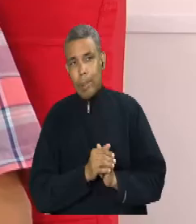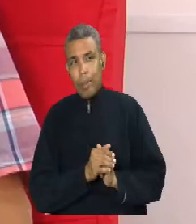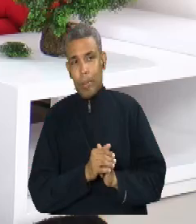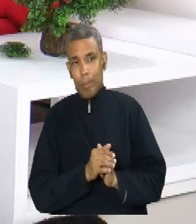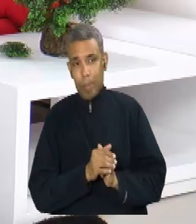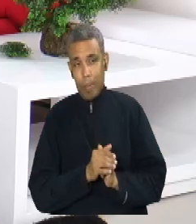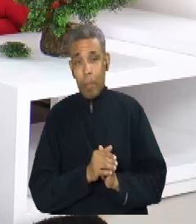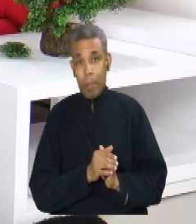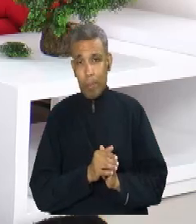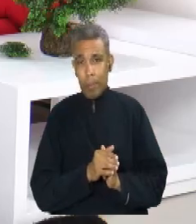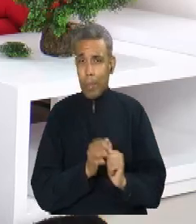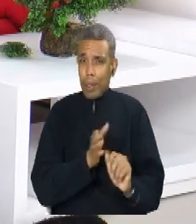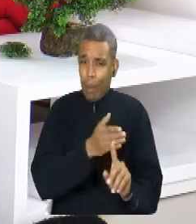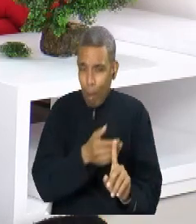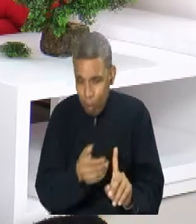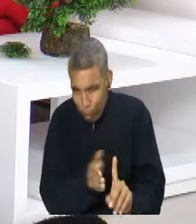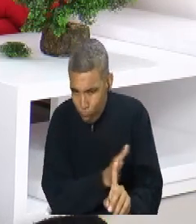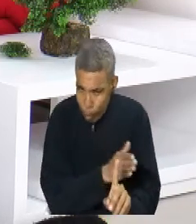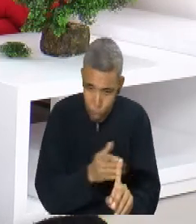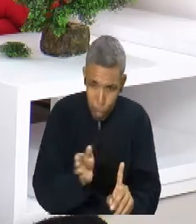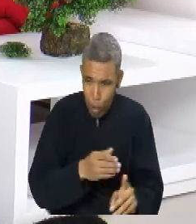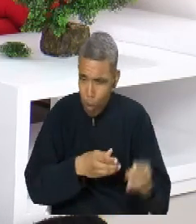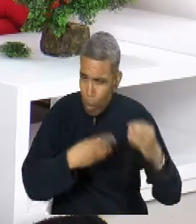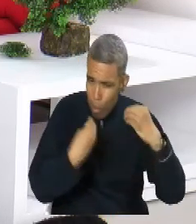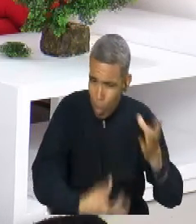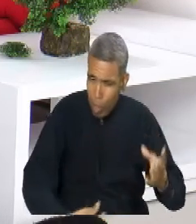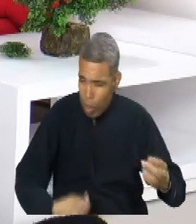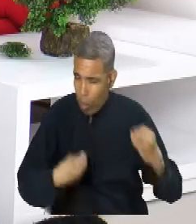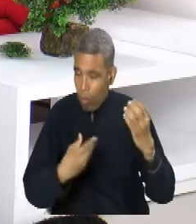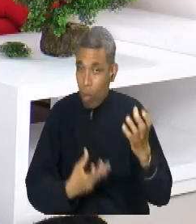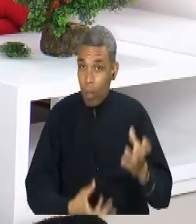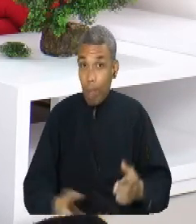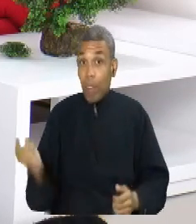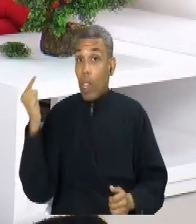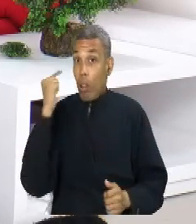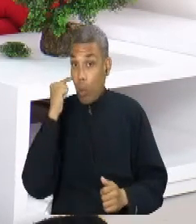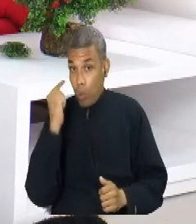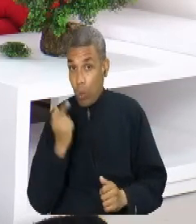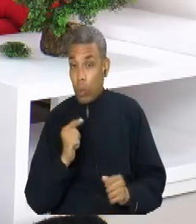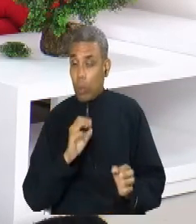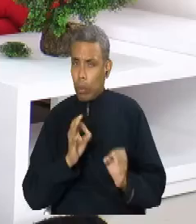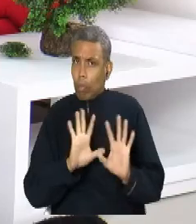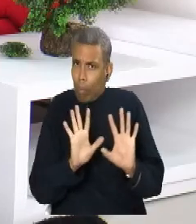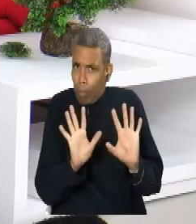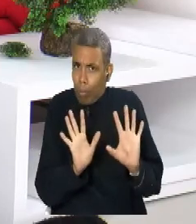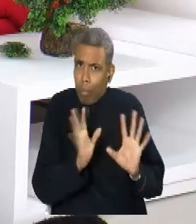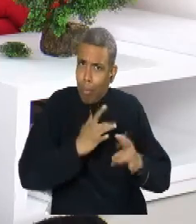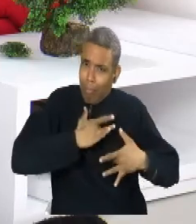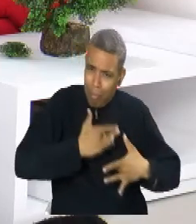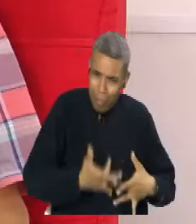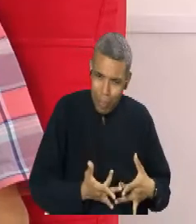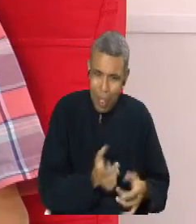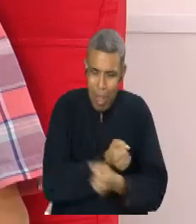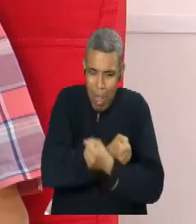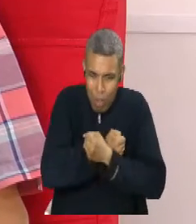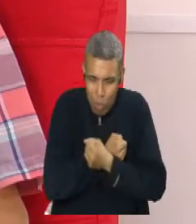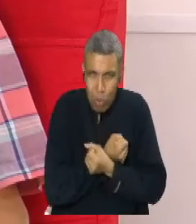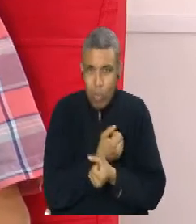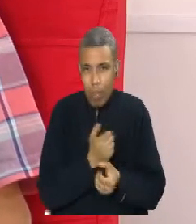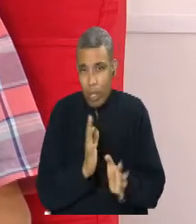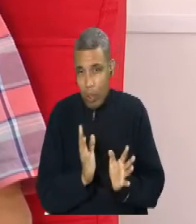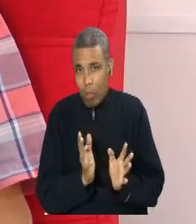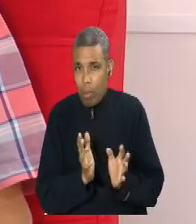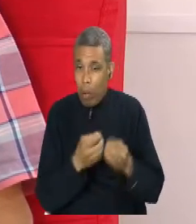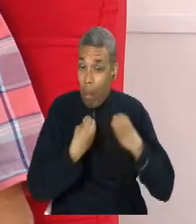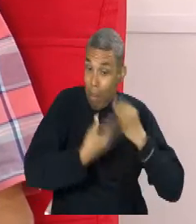webb entonces tratar de evitar de entrar en contradicción es